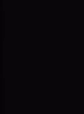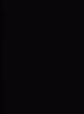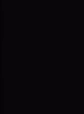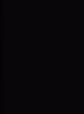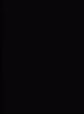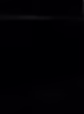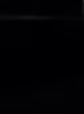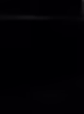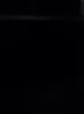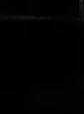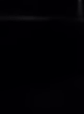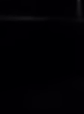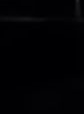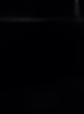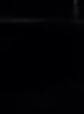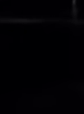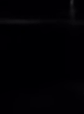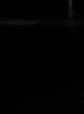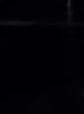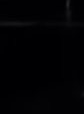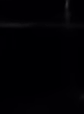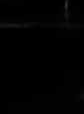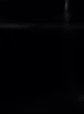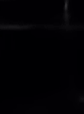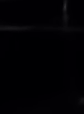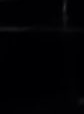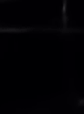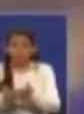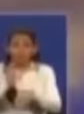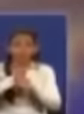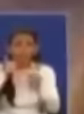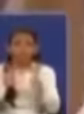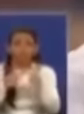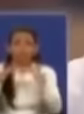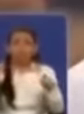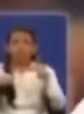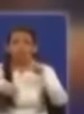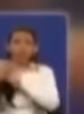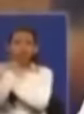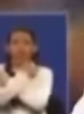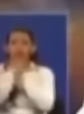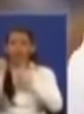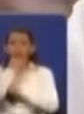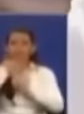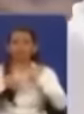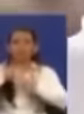esta recuperación de la liquidez en nuevas operaciones de crédito. Entre las medidas que